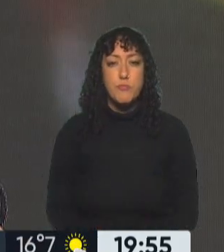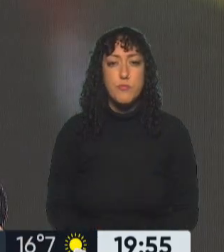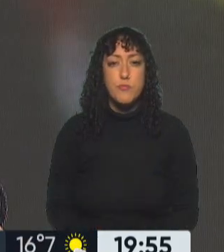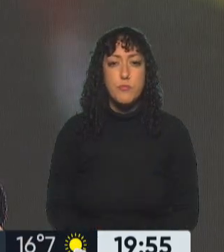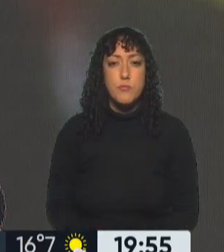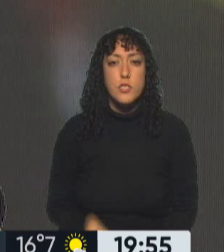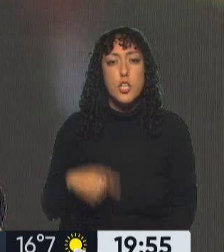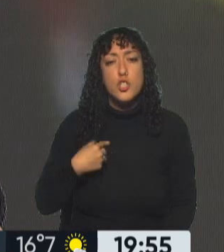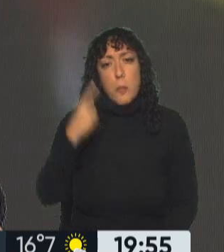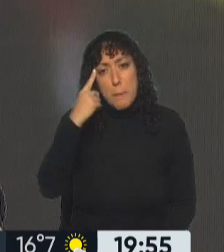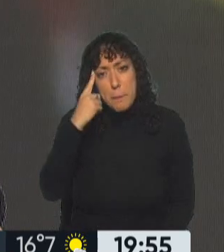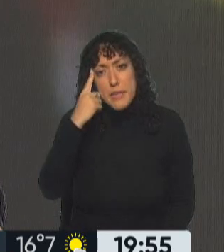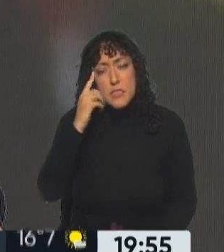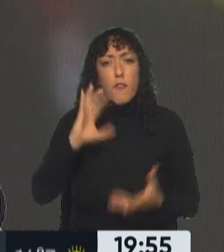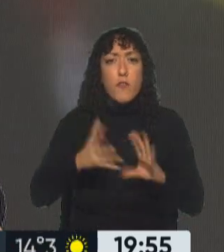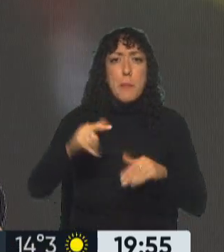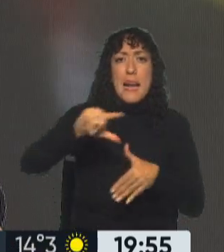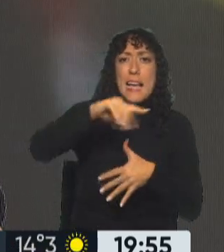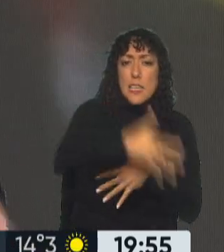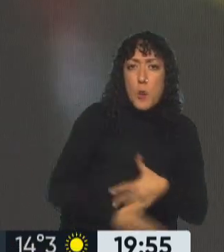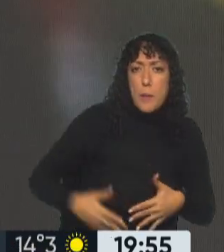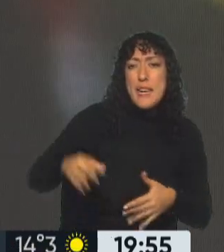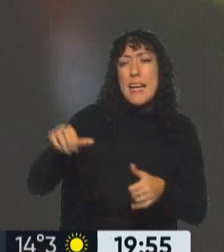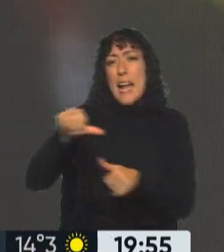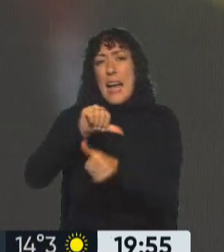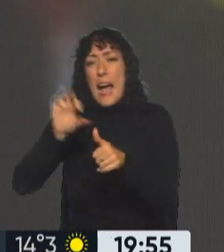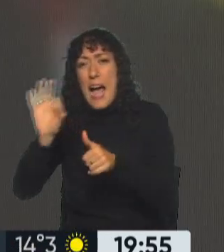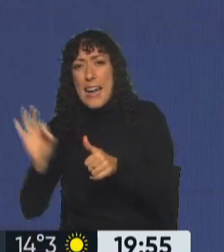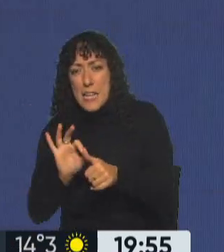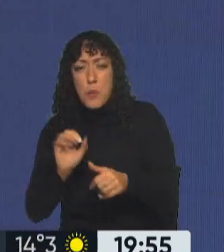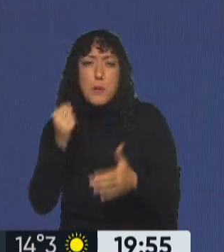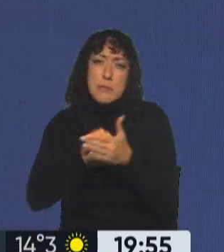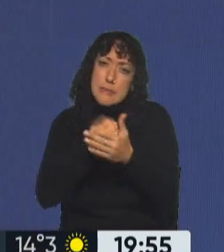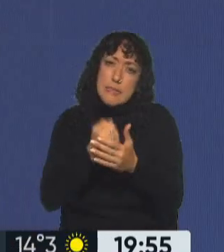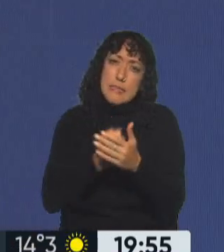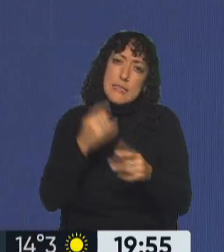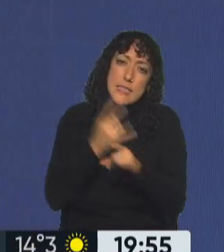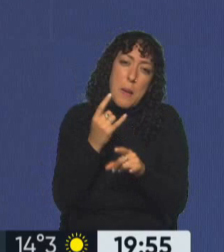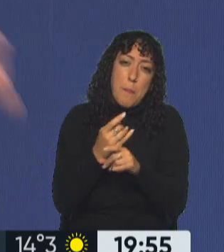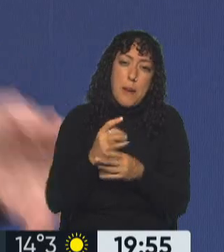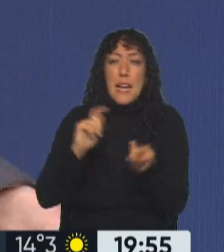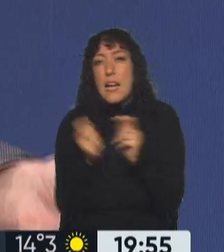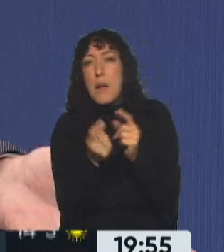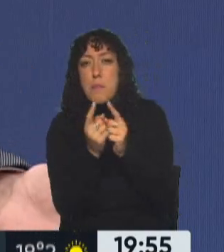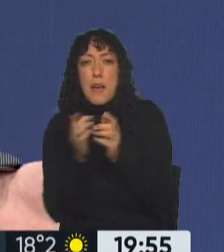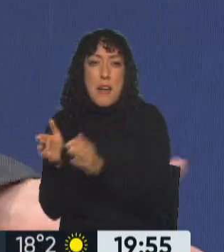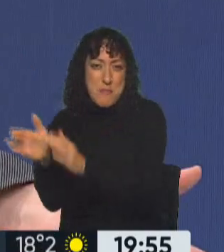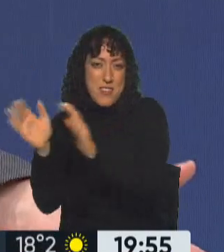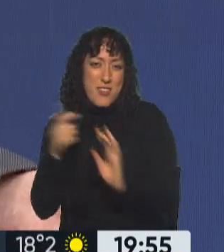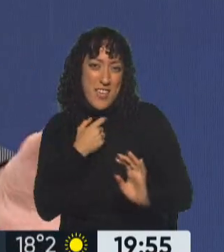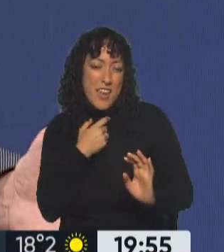veo bien, la dinámica latinoamericana, caribeña, que intenta, como siempre, buscar un rumbo distinto. Ahí va. Y